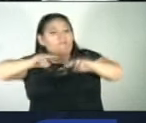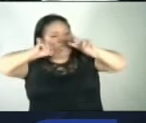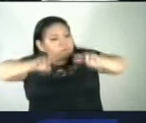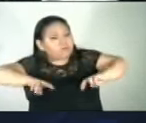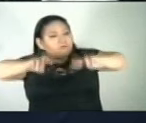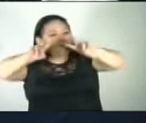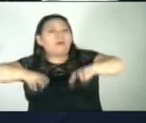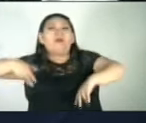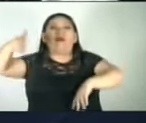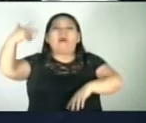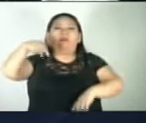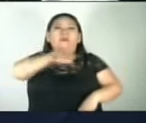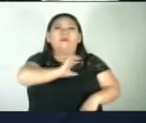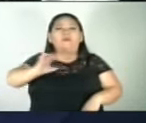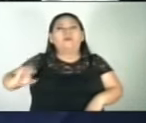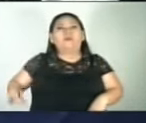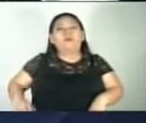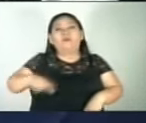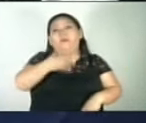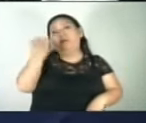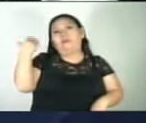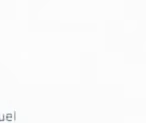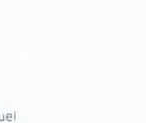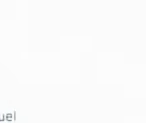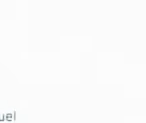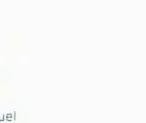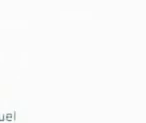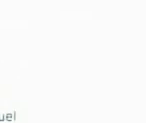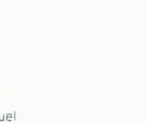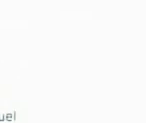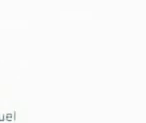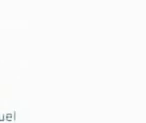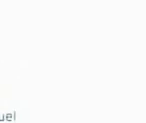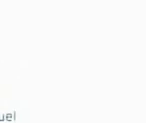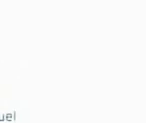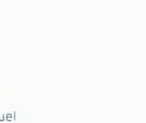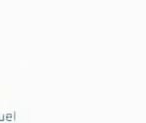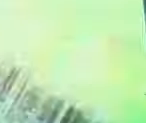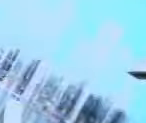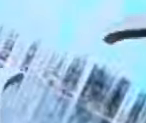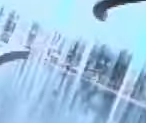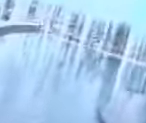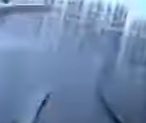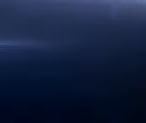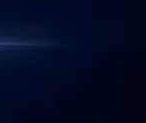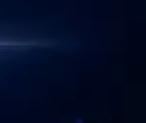violencia ocurridos en El Salvador entre 1980. Continuamos.